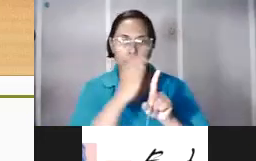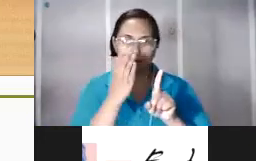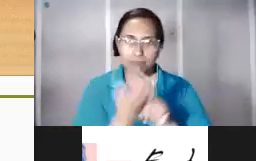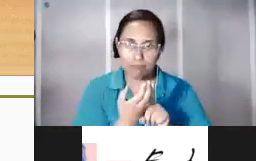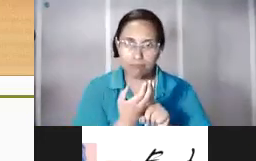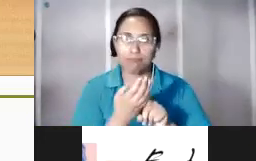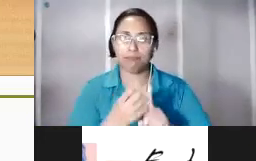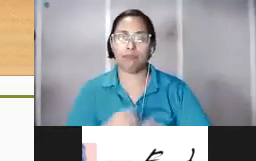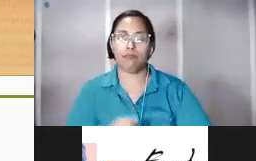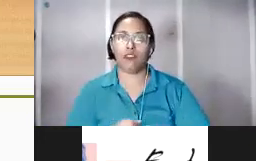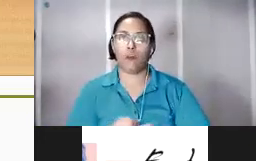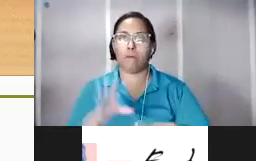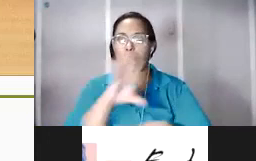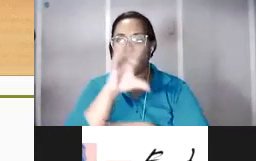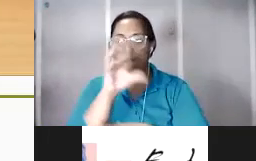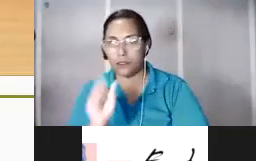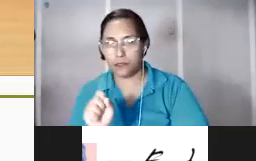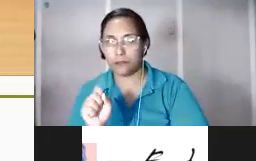raigambre africano.